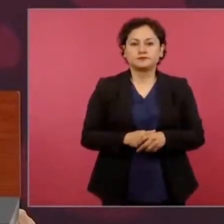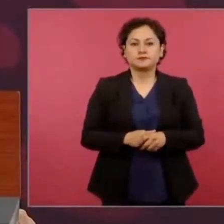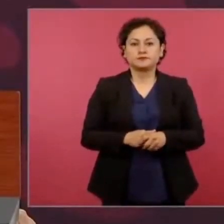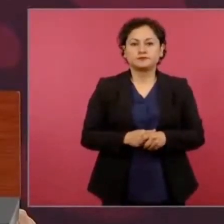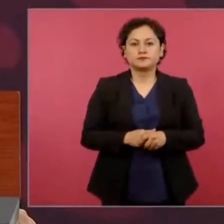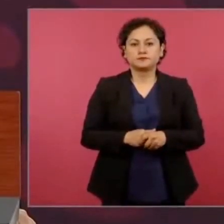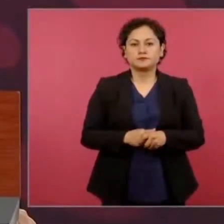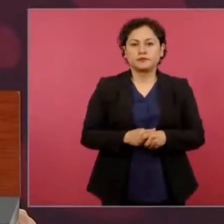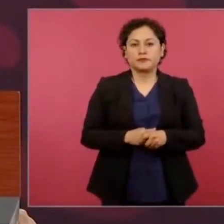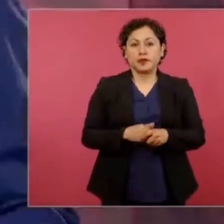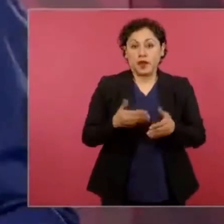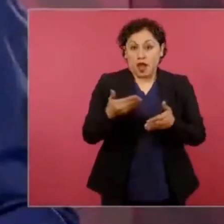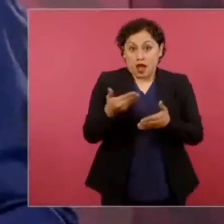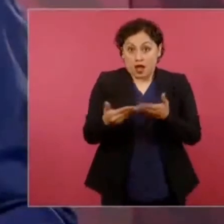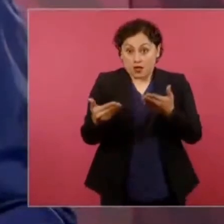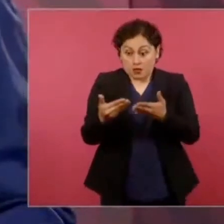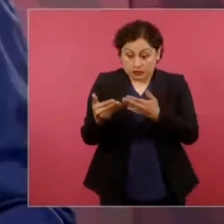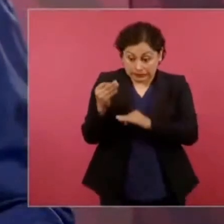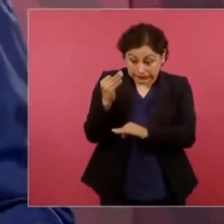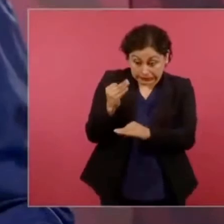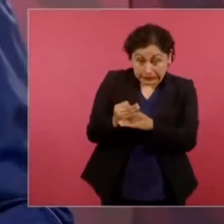ha bajado más.